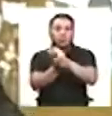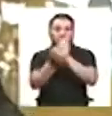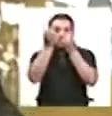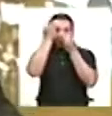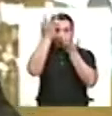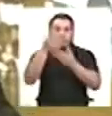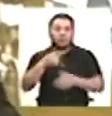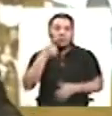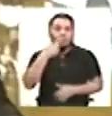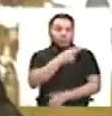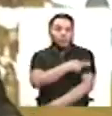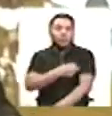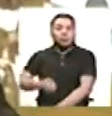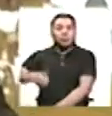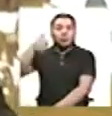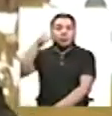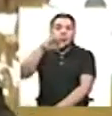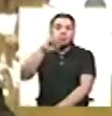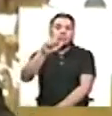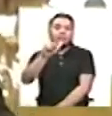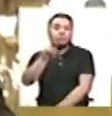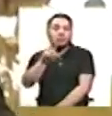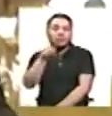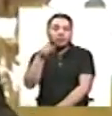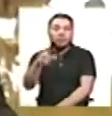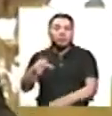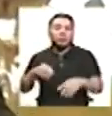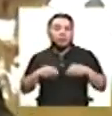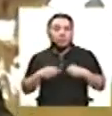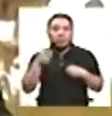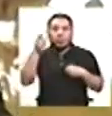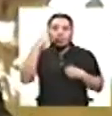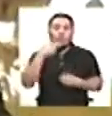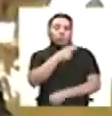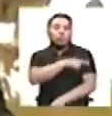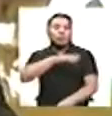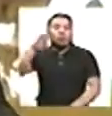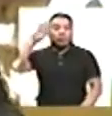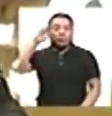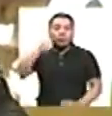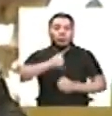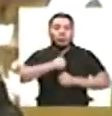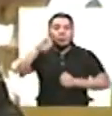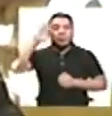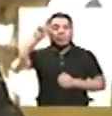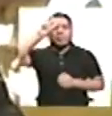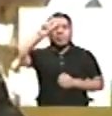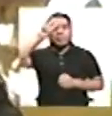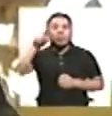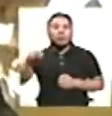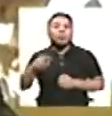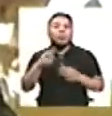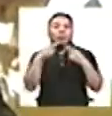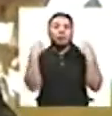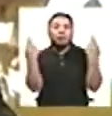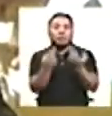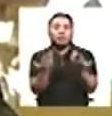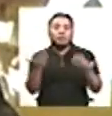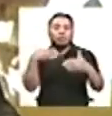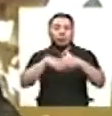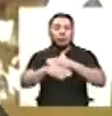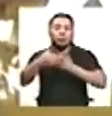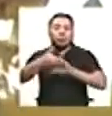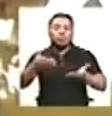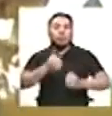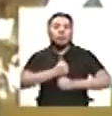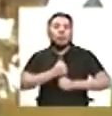El general César Augusto Astudillo Salcedo fue reconocido como comandante general del ejército peruano. La ceremonia se realizó en el cuartel general